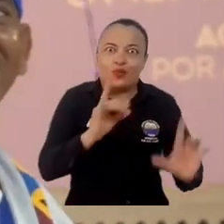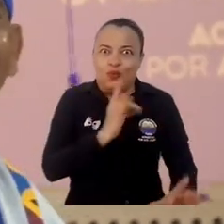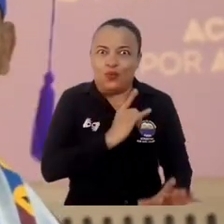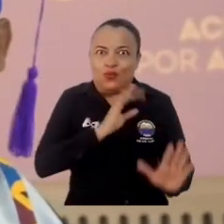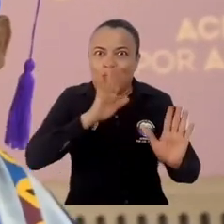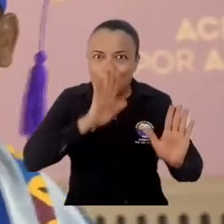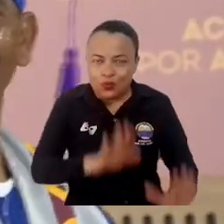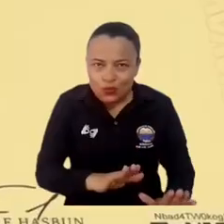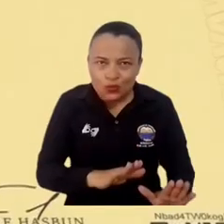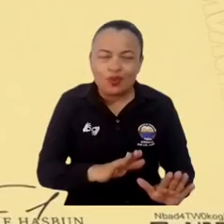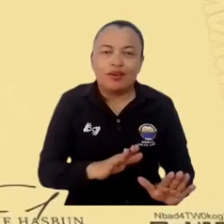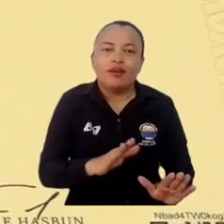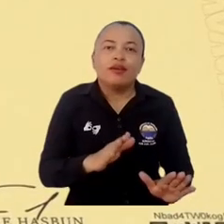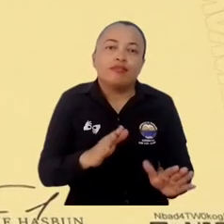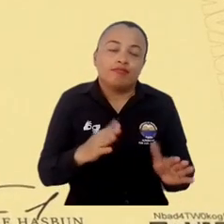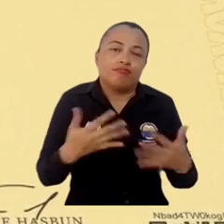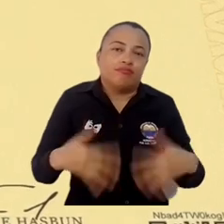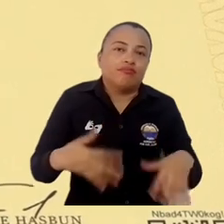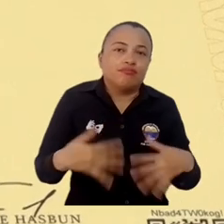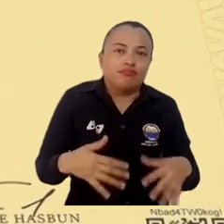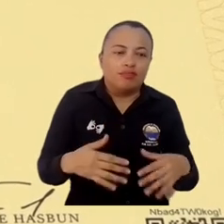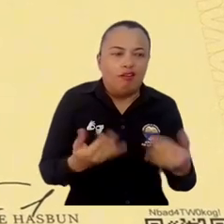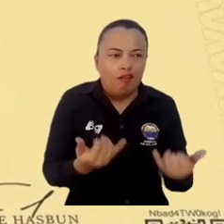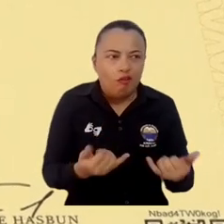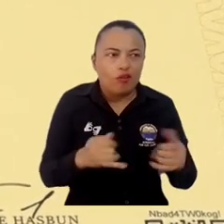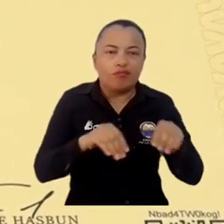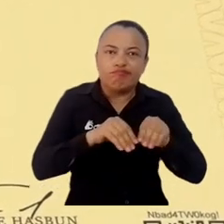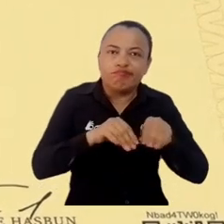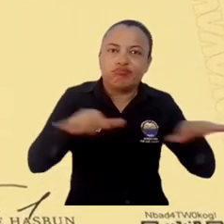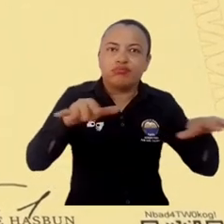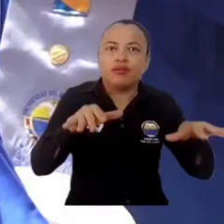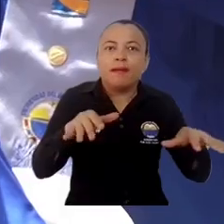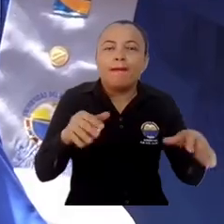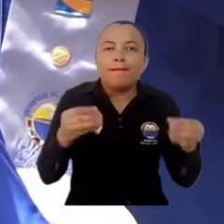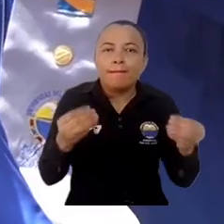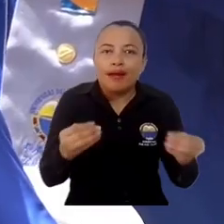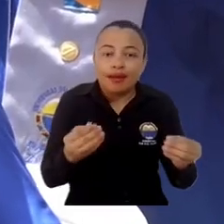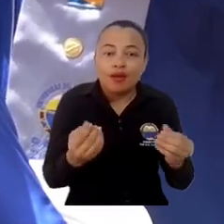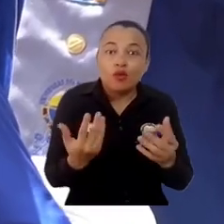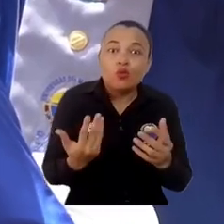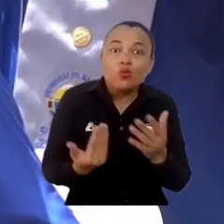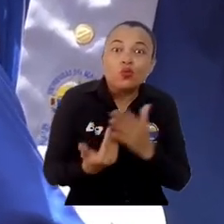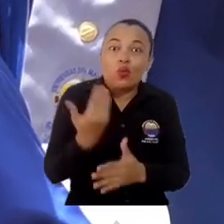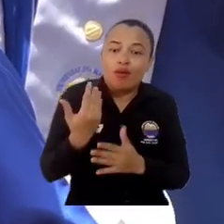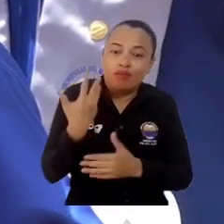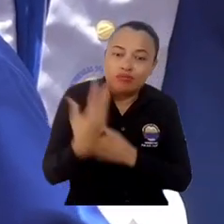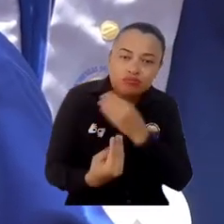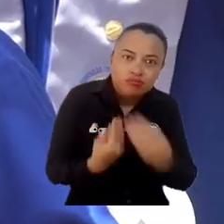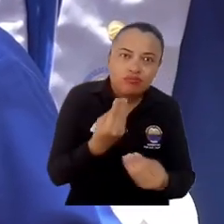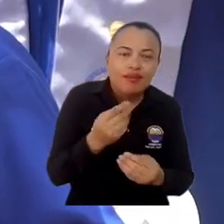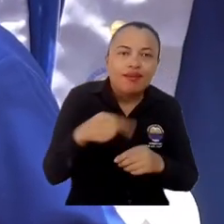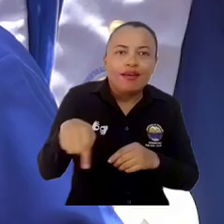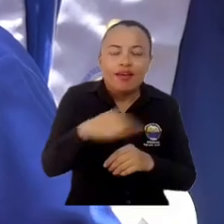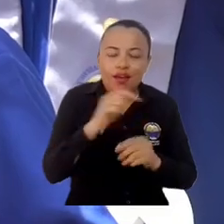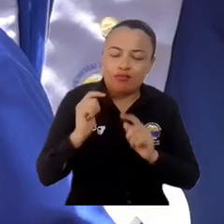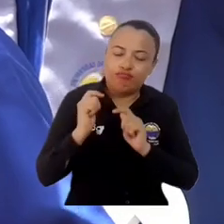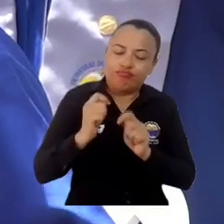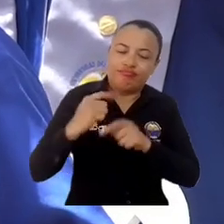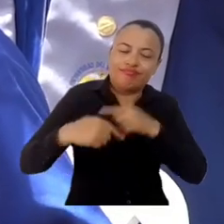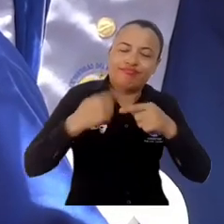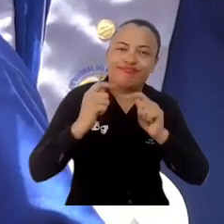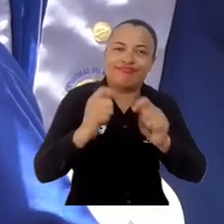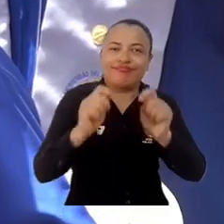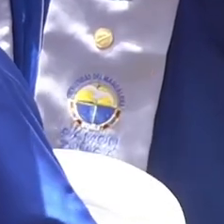título universitario que debemos proyectarlo para que la nueva generación